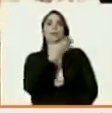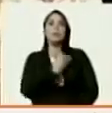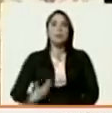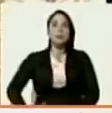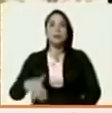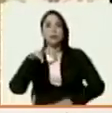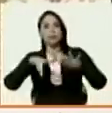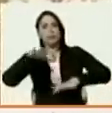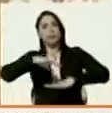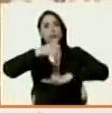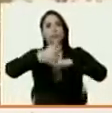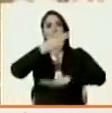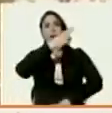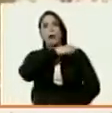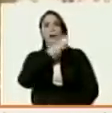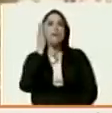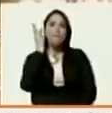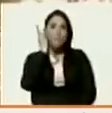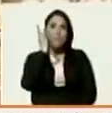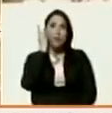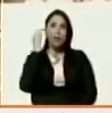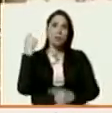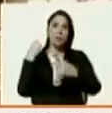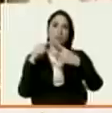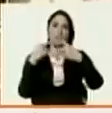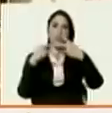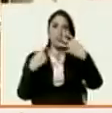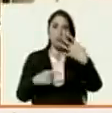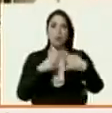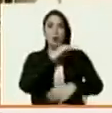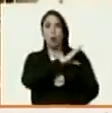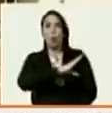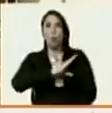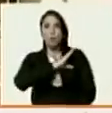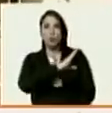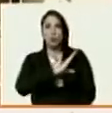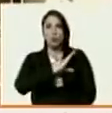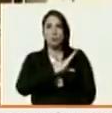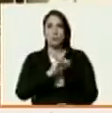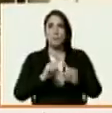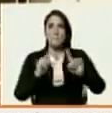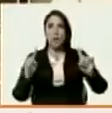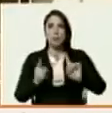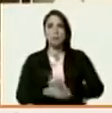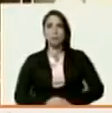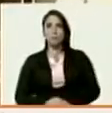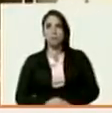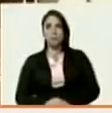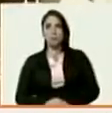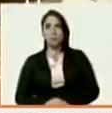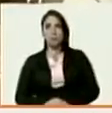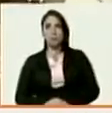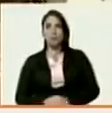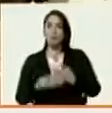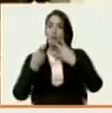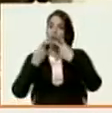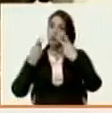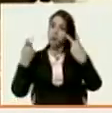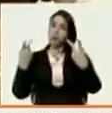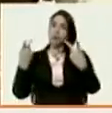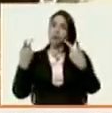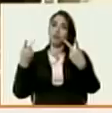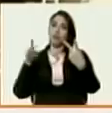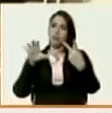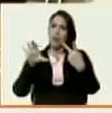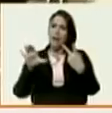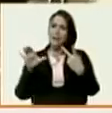los jefes y jefas de las distintas comisiones, para dirigirnos al país en